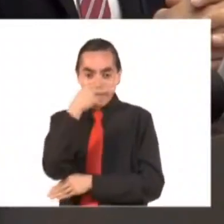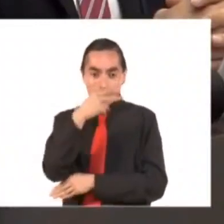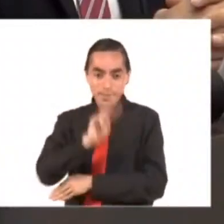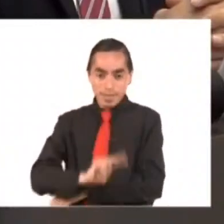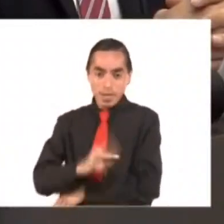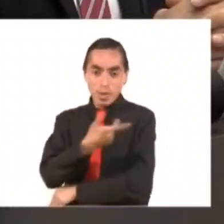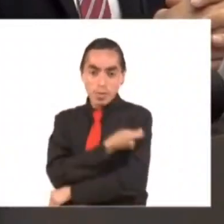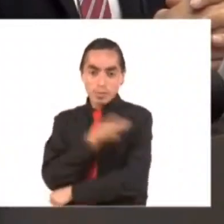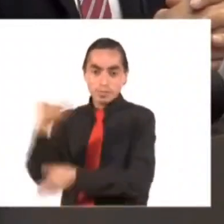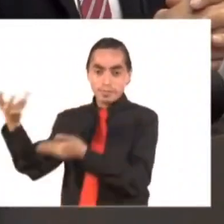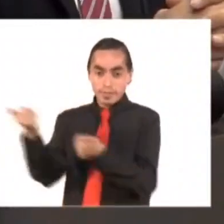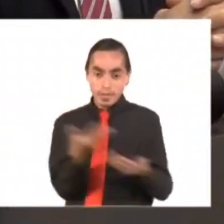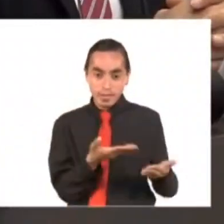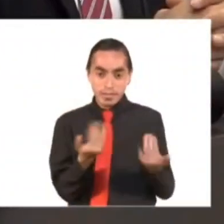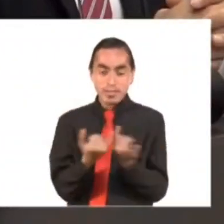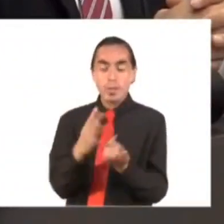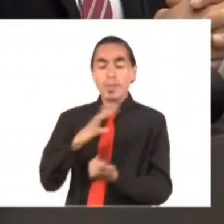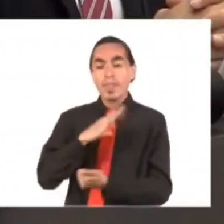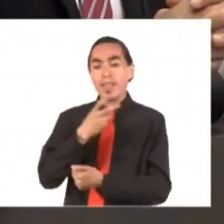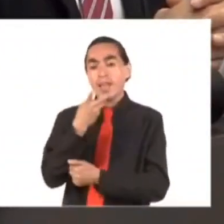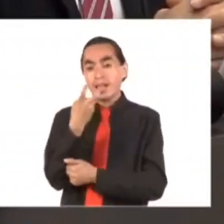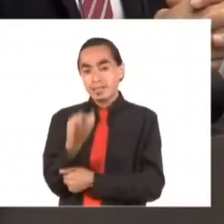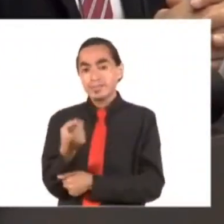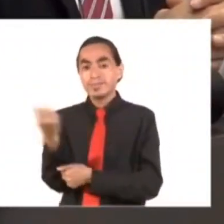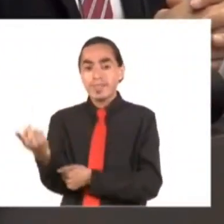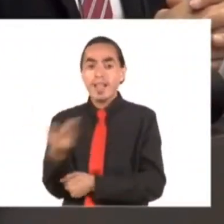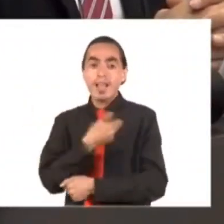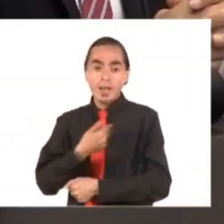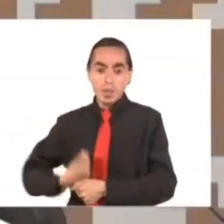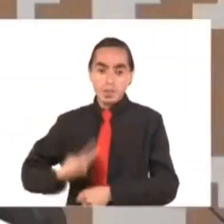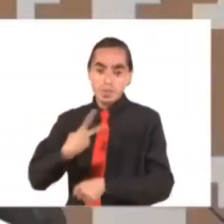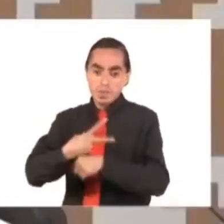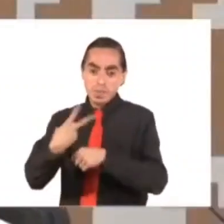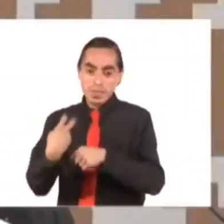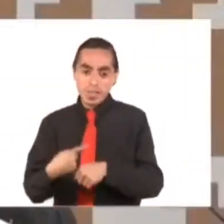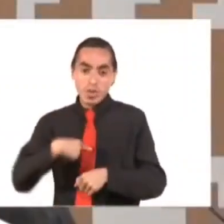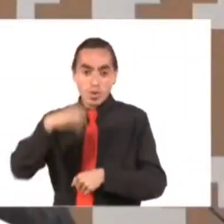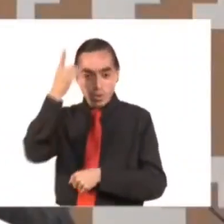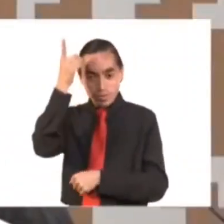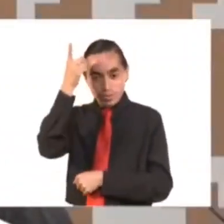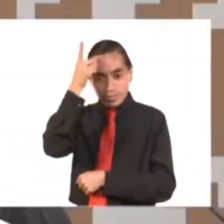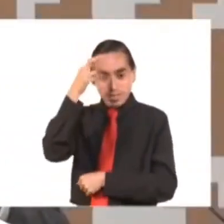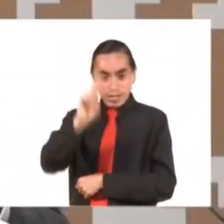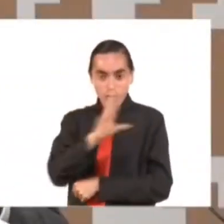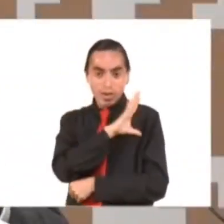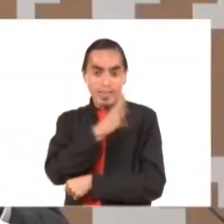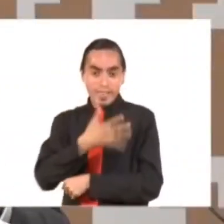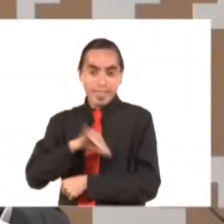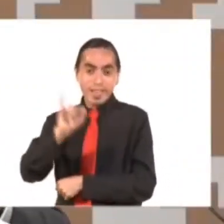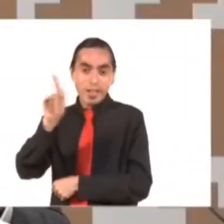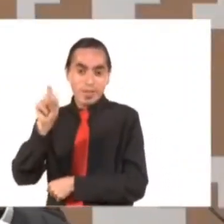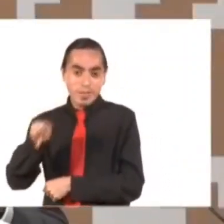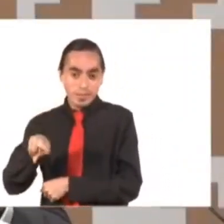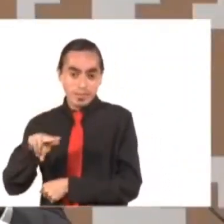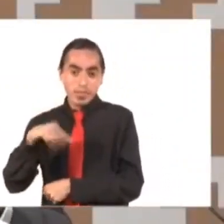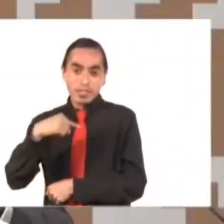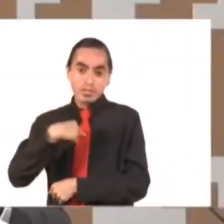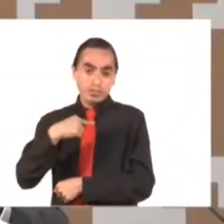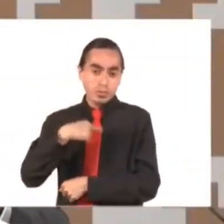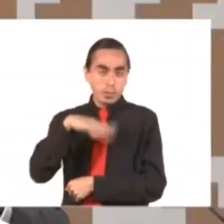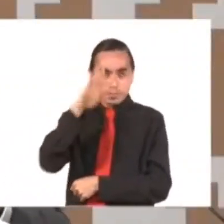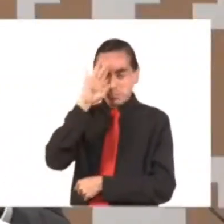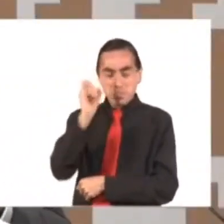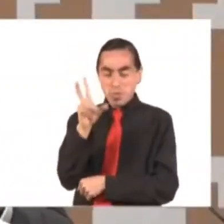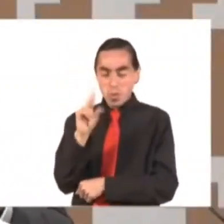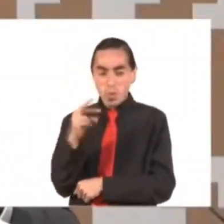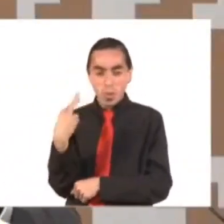mi trayectoria, me invita a ser director general de mi alma mater, y yo inmediatamente, sin pensarlo 2 veces, bueno, nada más